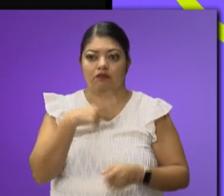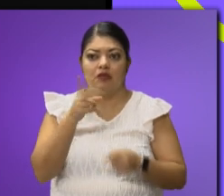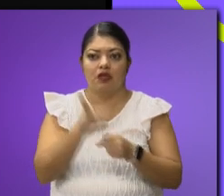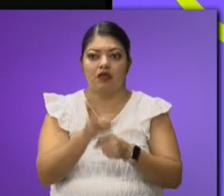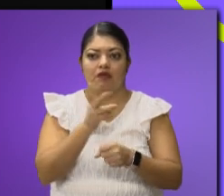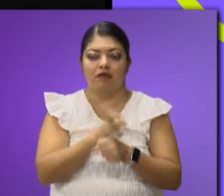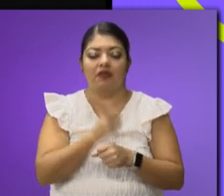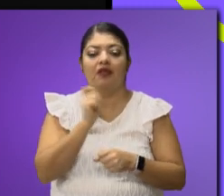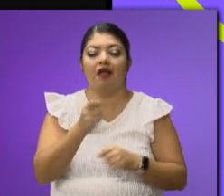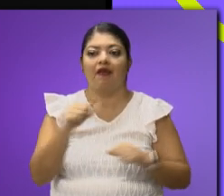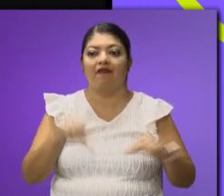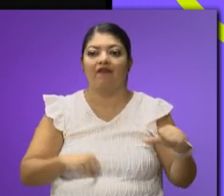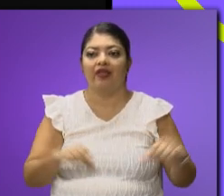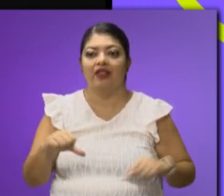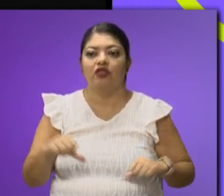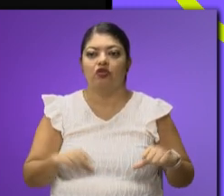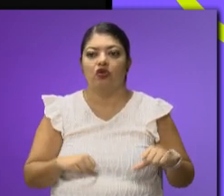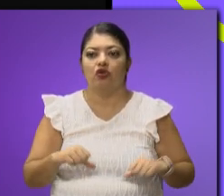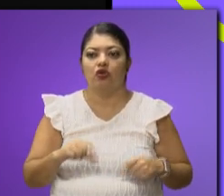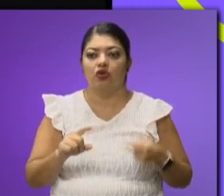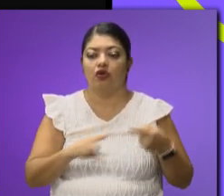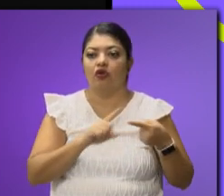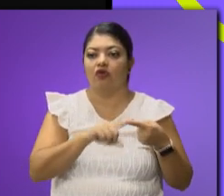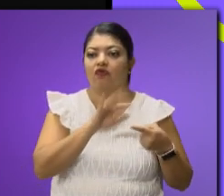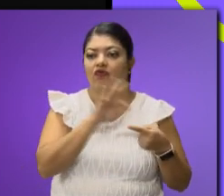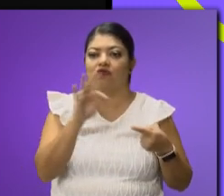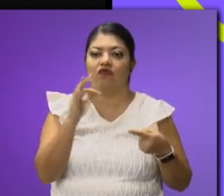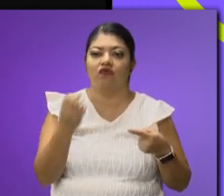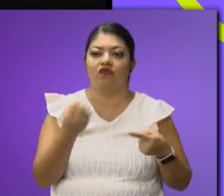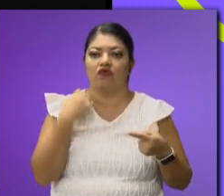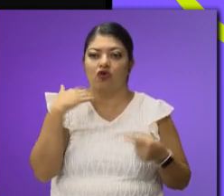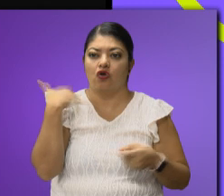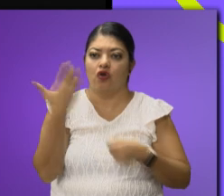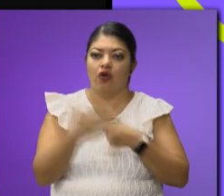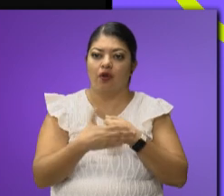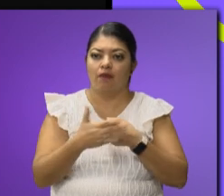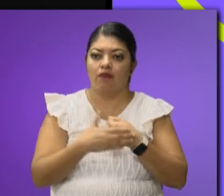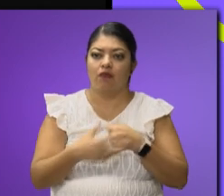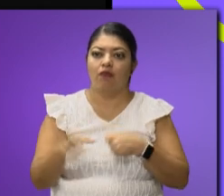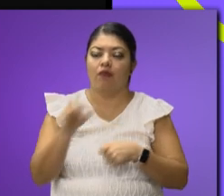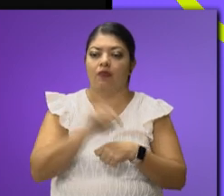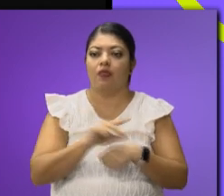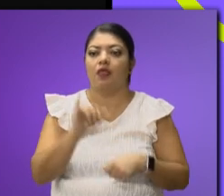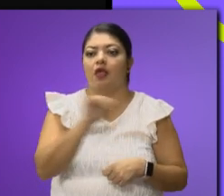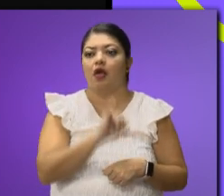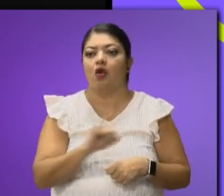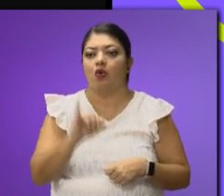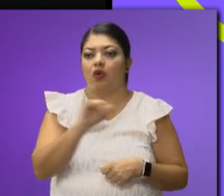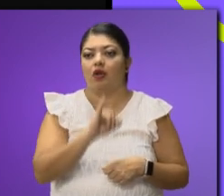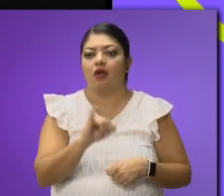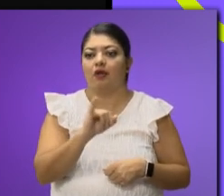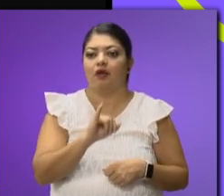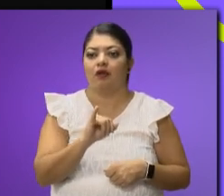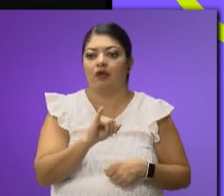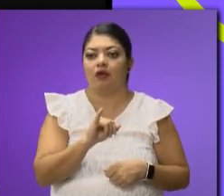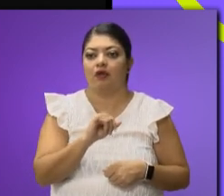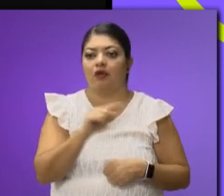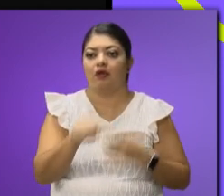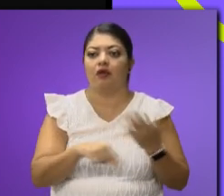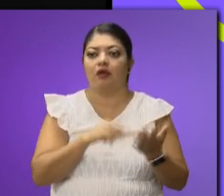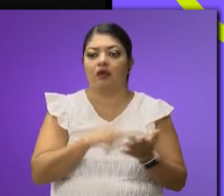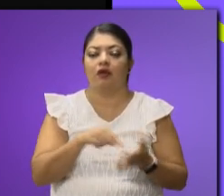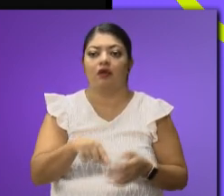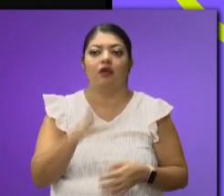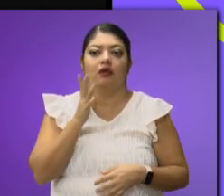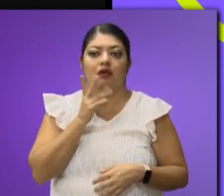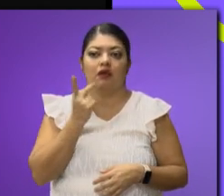ambos eventos. Uno, un foro que tendremos el próximo día jueves en las instalaciones de este